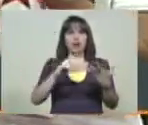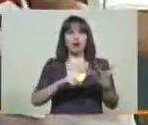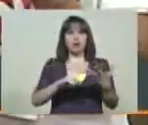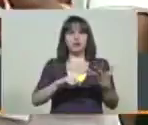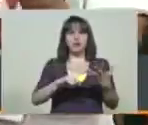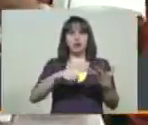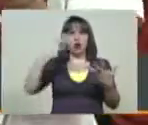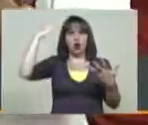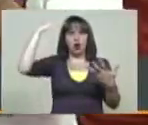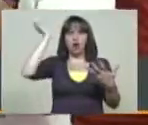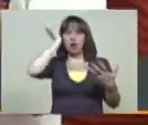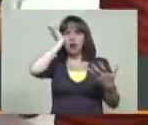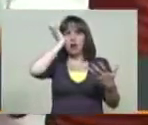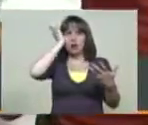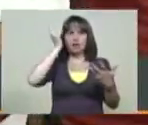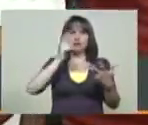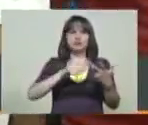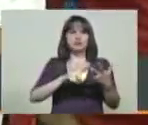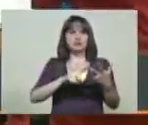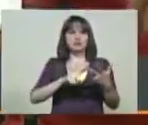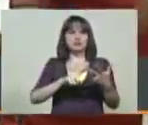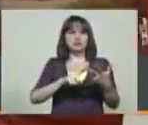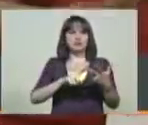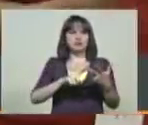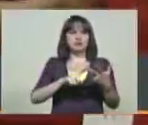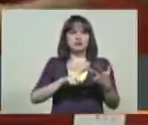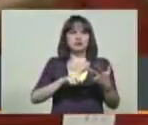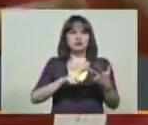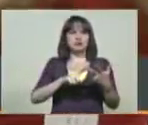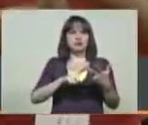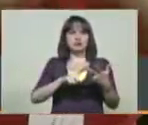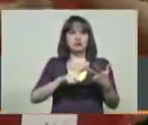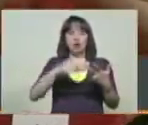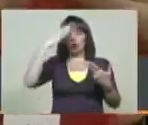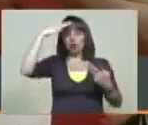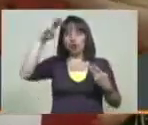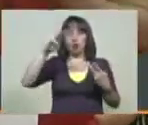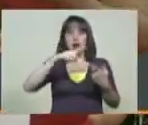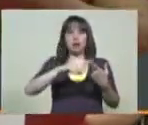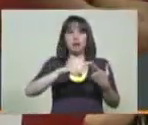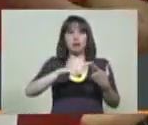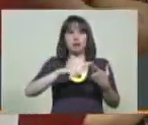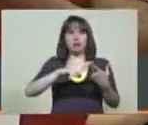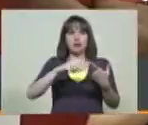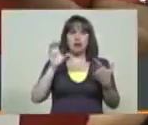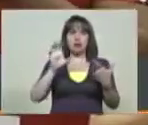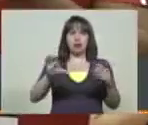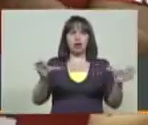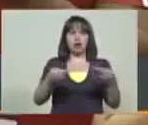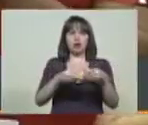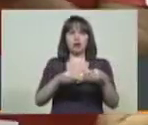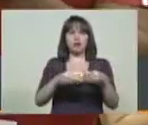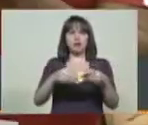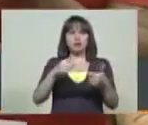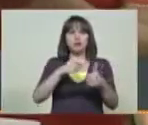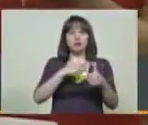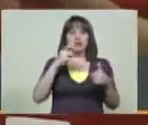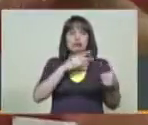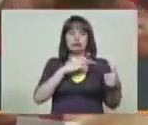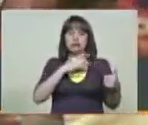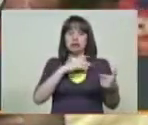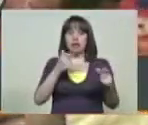de la república popular democrática de corea partido comunista de cuba partido país hop por otro existe de chile